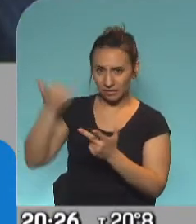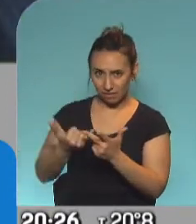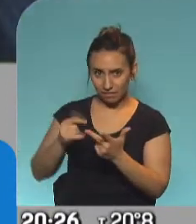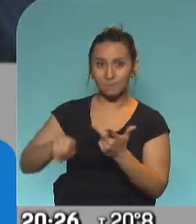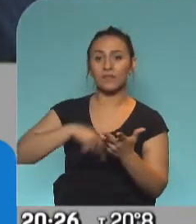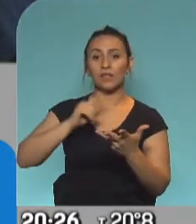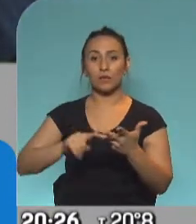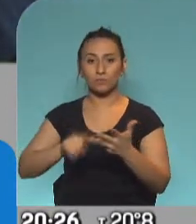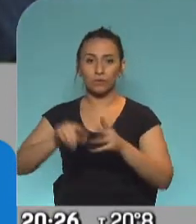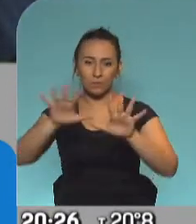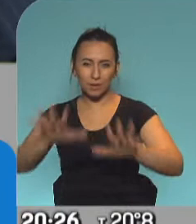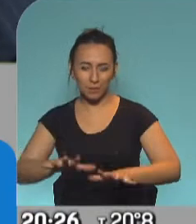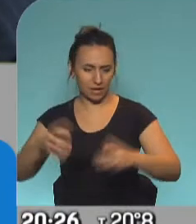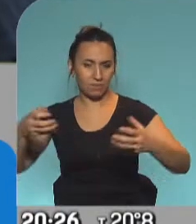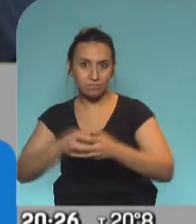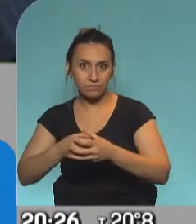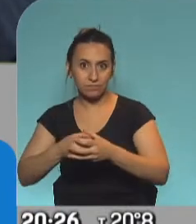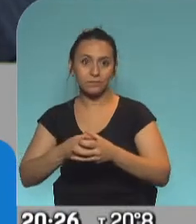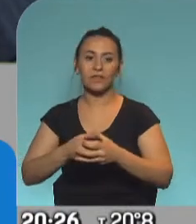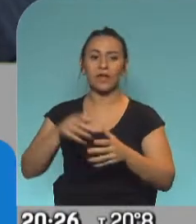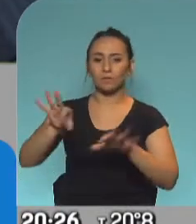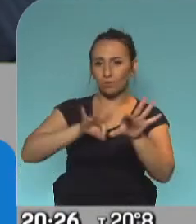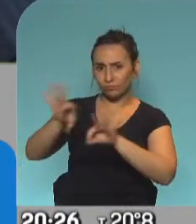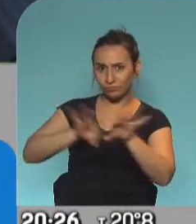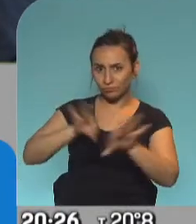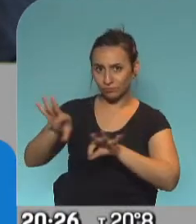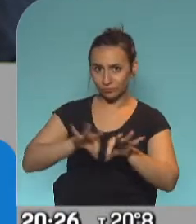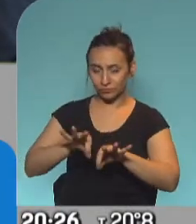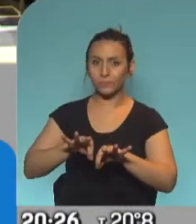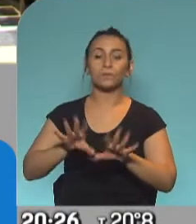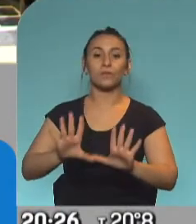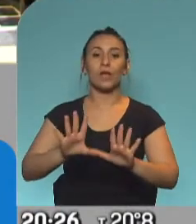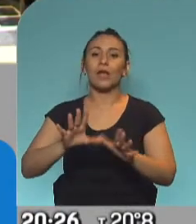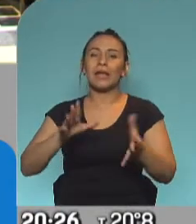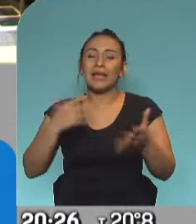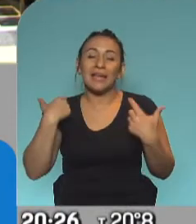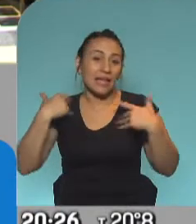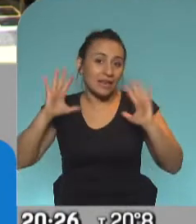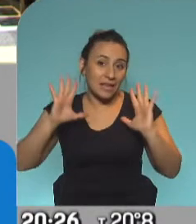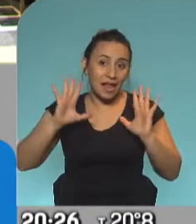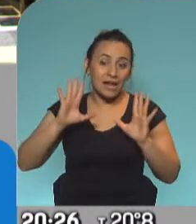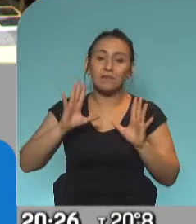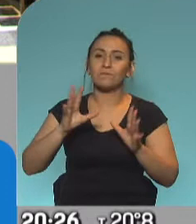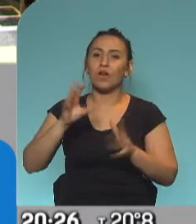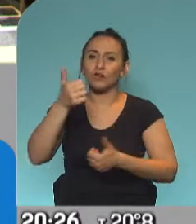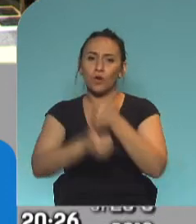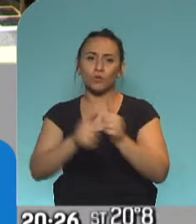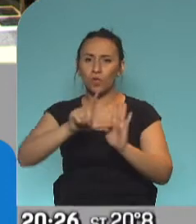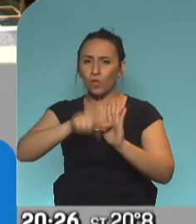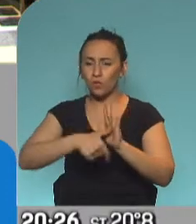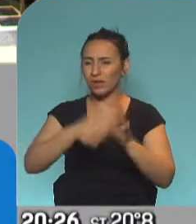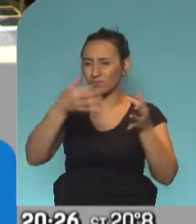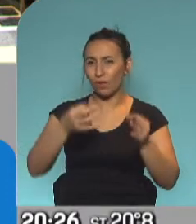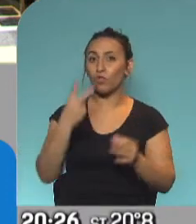de una terna, proceso de impugnaciones y demás. En promedio, los concursos en el Consejo de la Magistratura no duran menos de 2